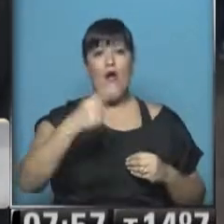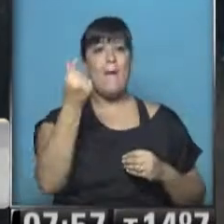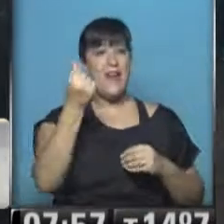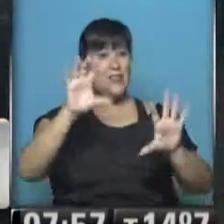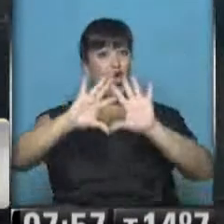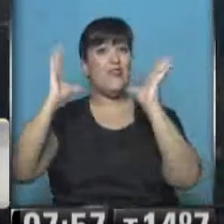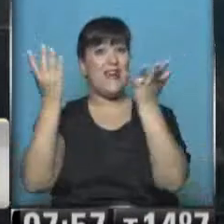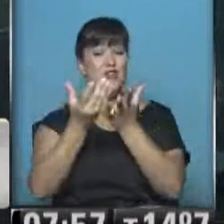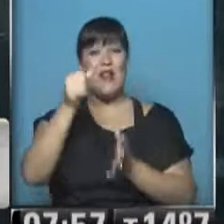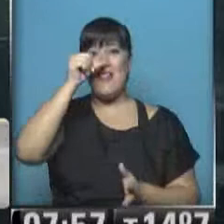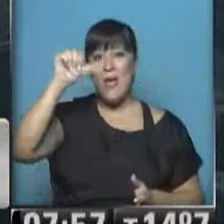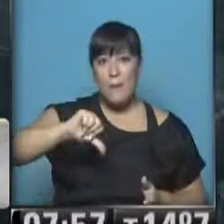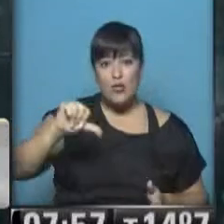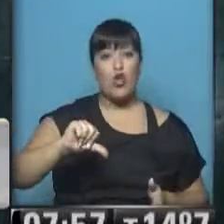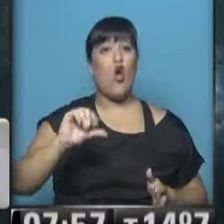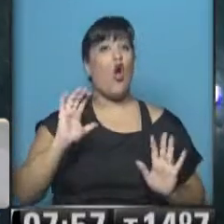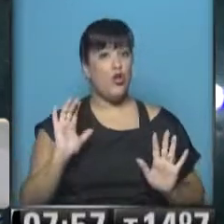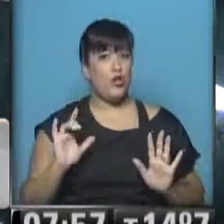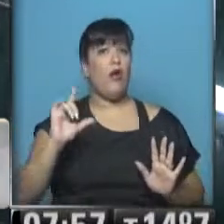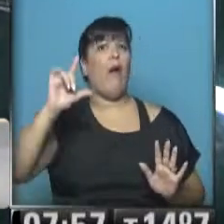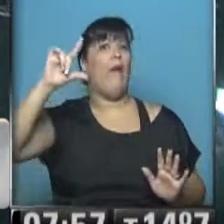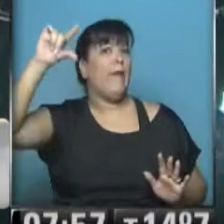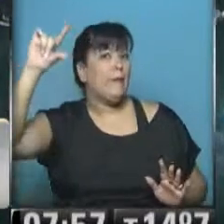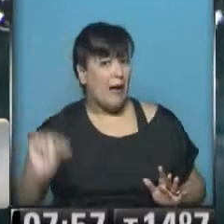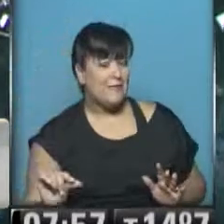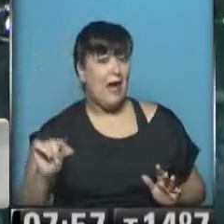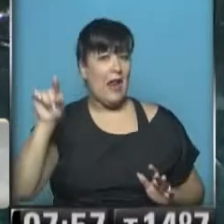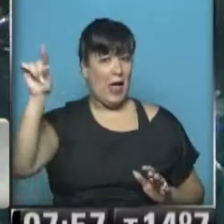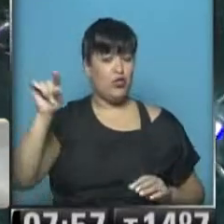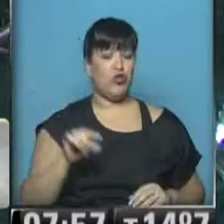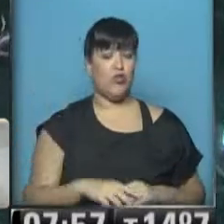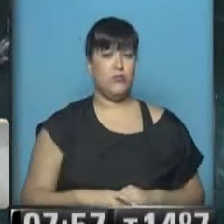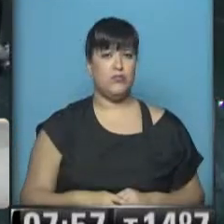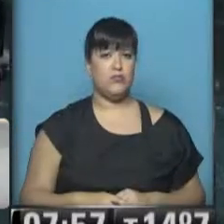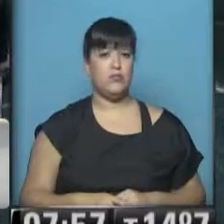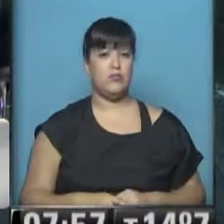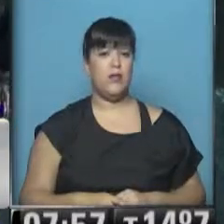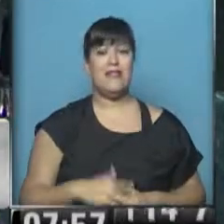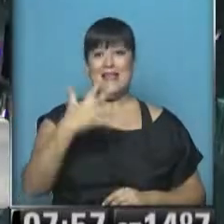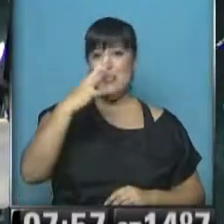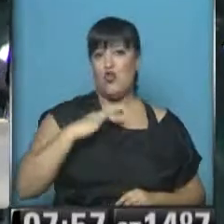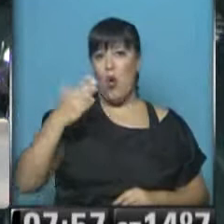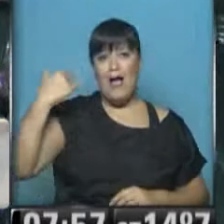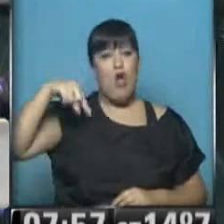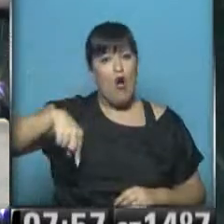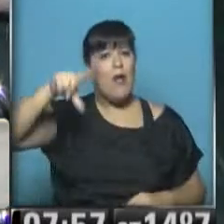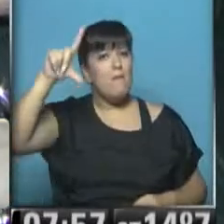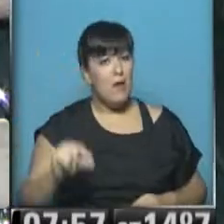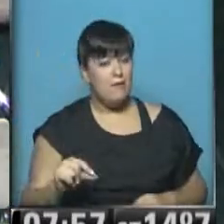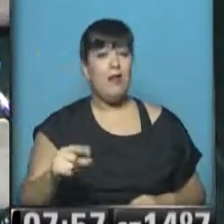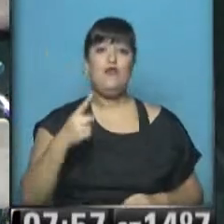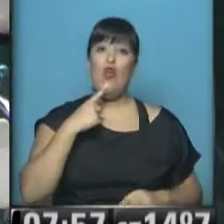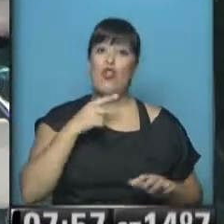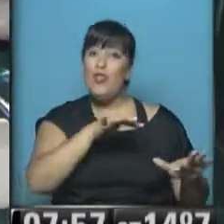del petróleo en la más absoluta caída en el precio más bajo de los últimos cinco años con perspectiva todavía de bajar algún